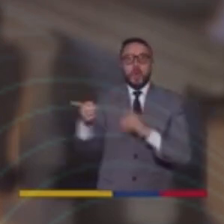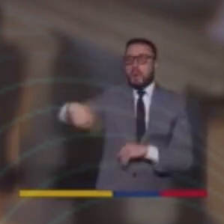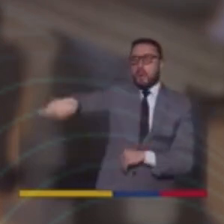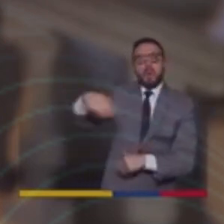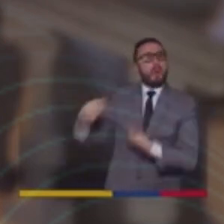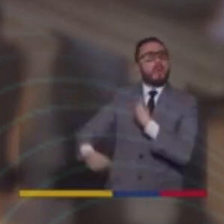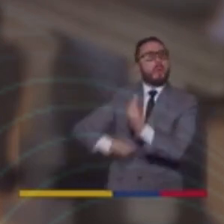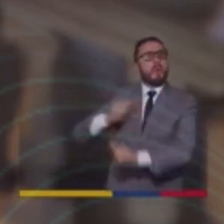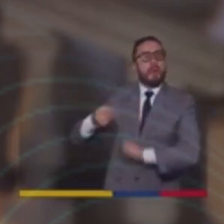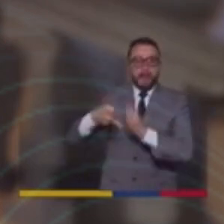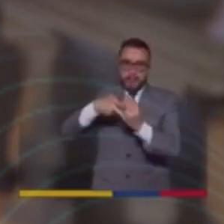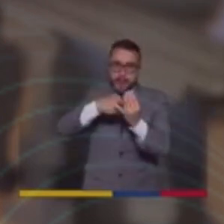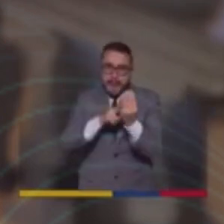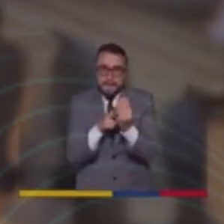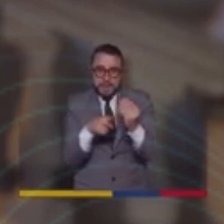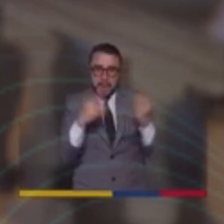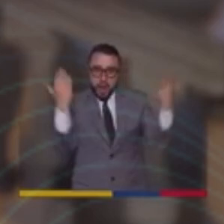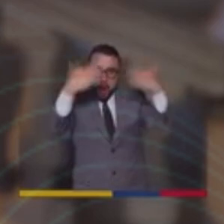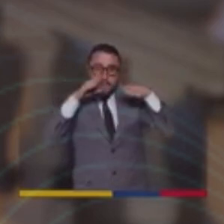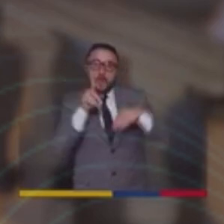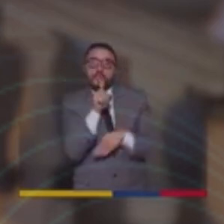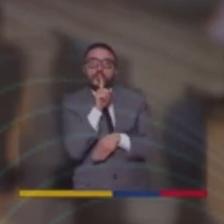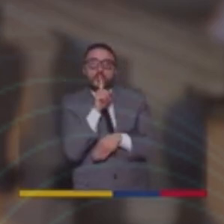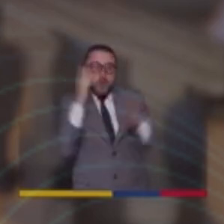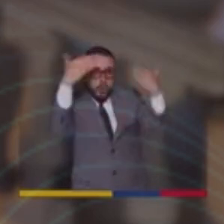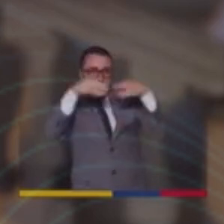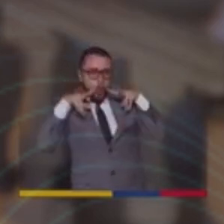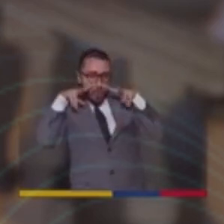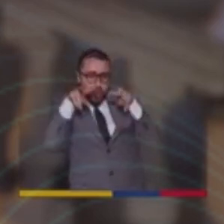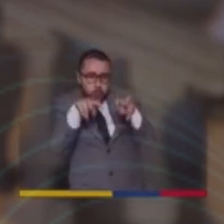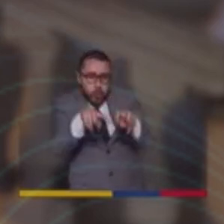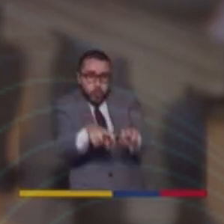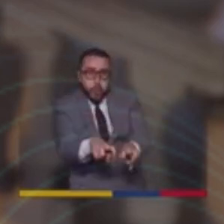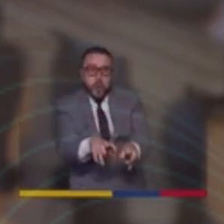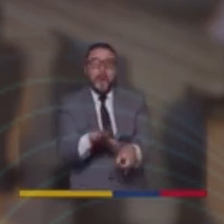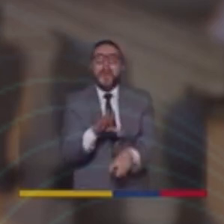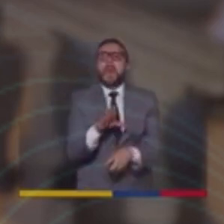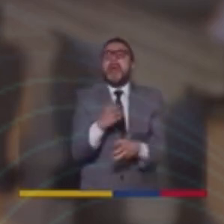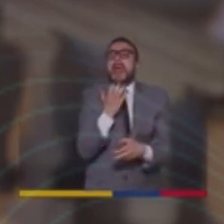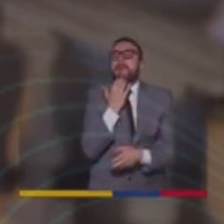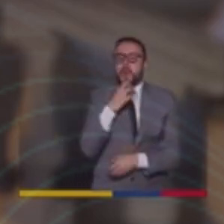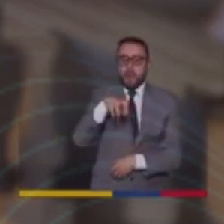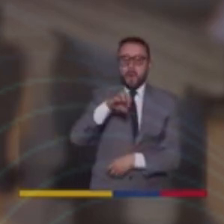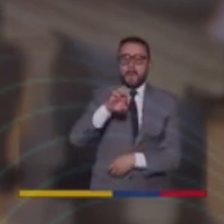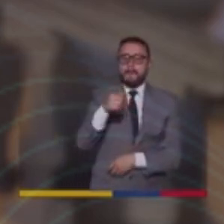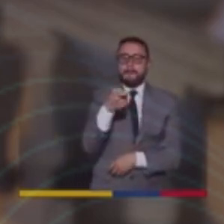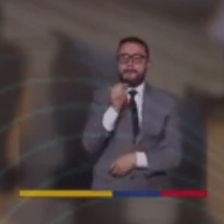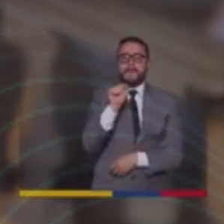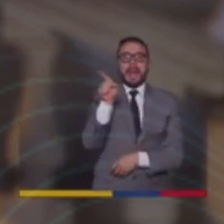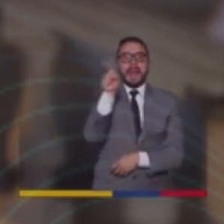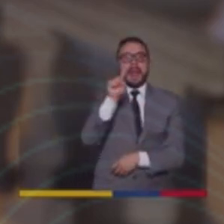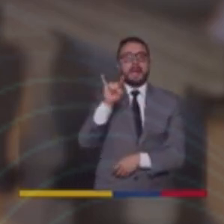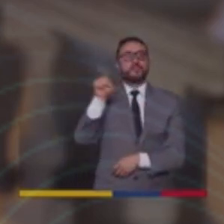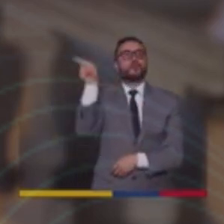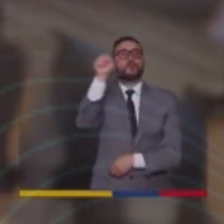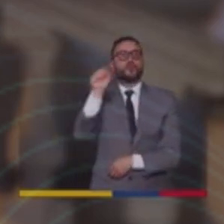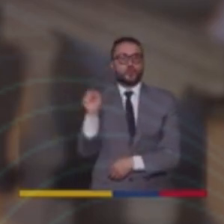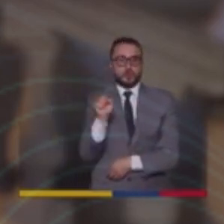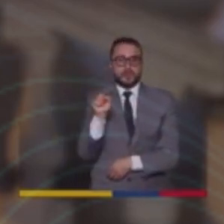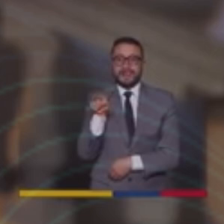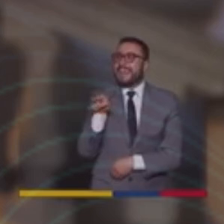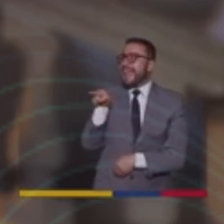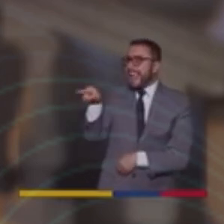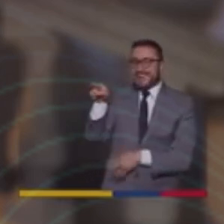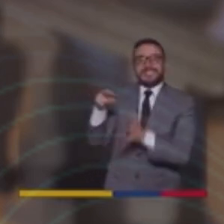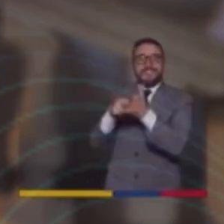Hernán Cadavid, miembro de la Comisión de Acusaciones de la Cámara de Representantes, no se anduvo con rodeos al denunciar lo que